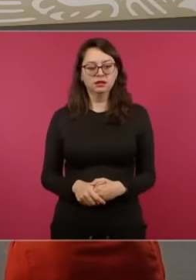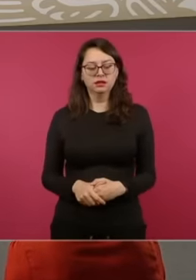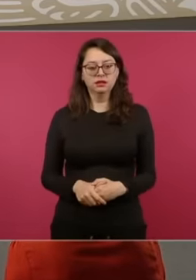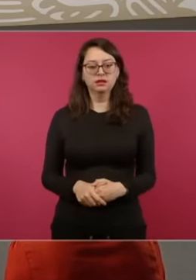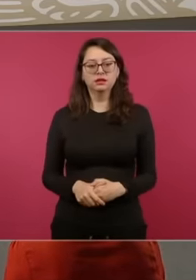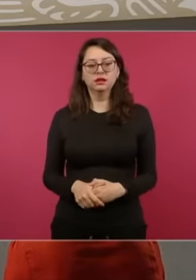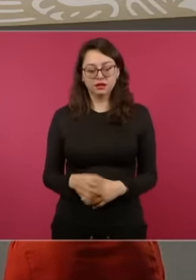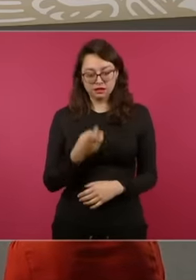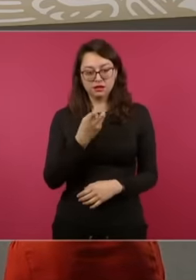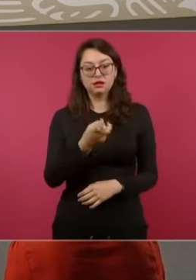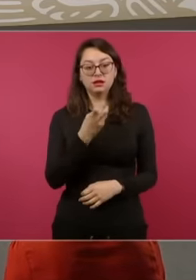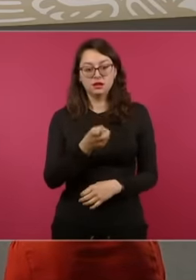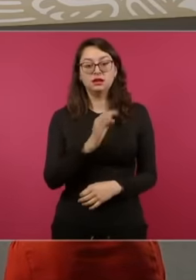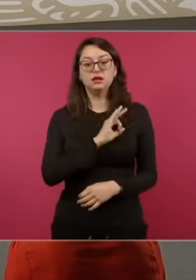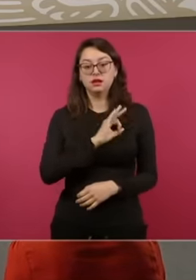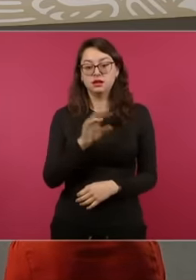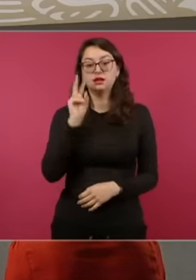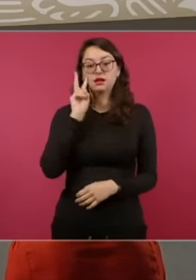esto.